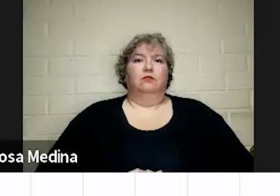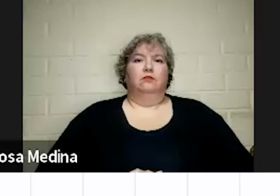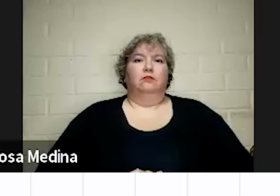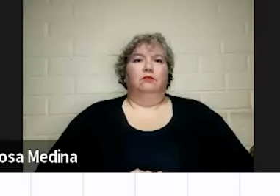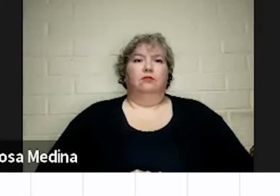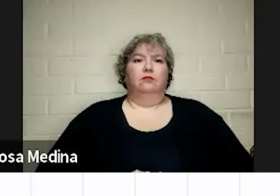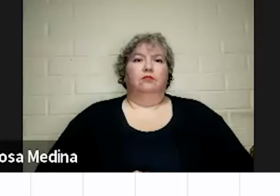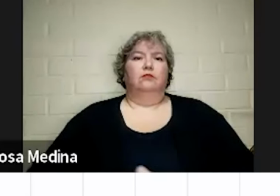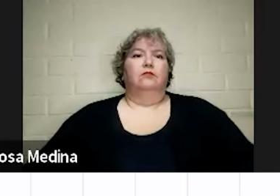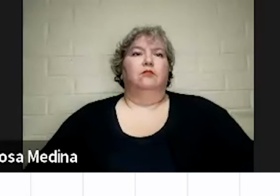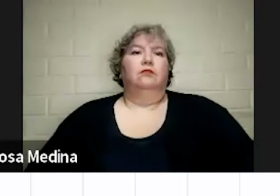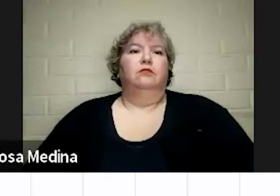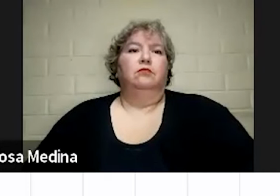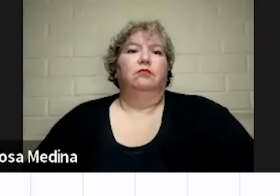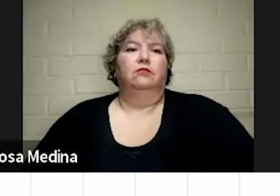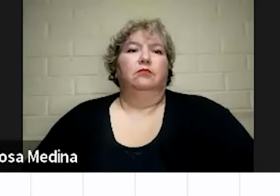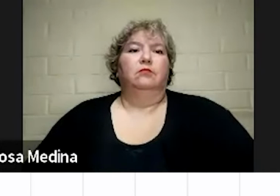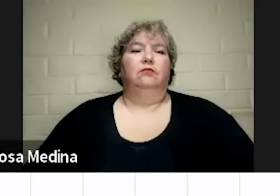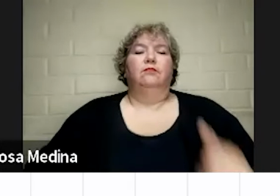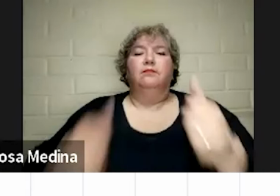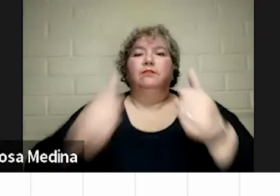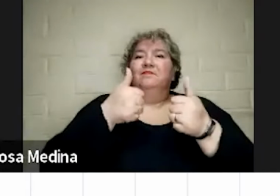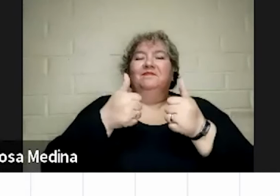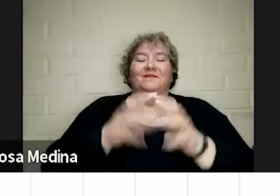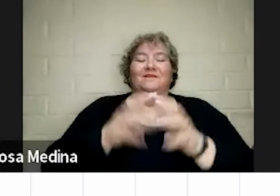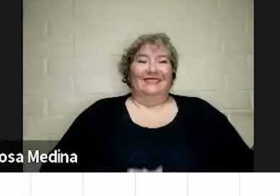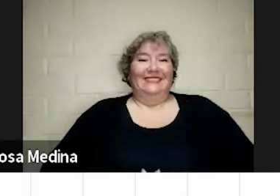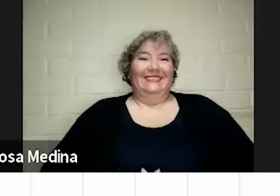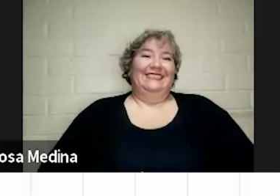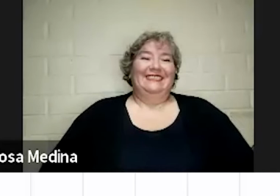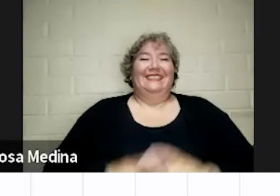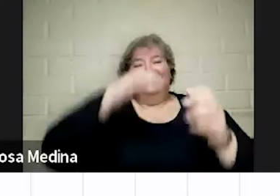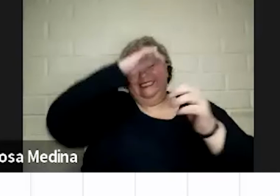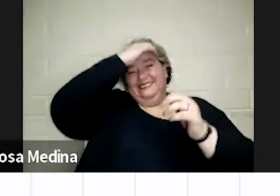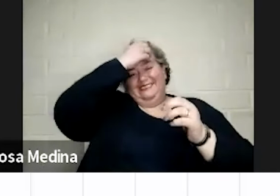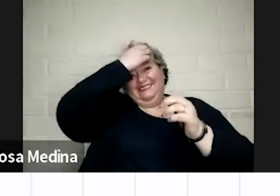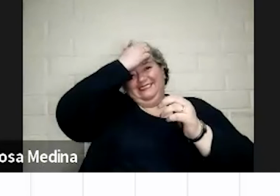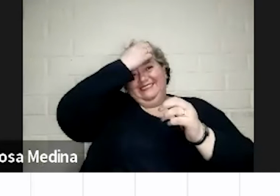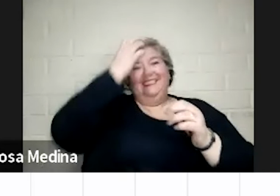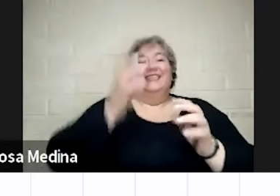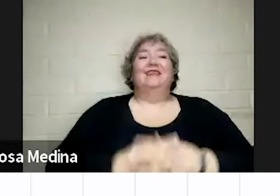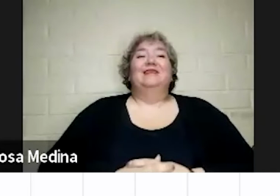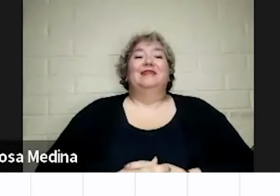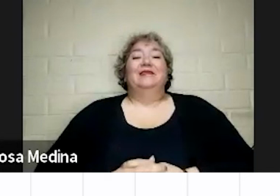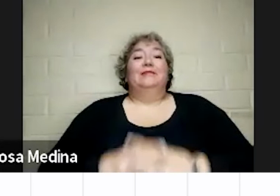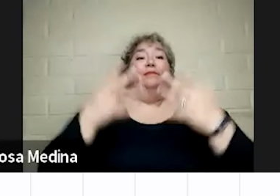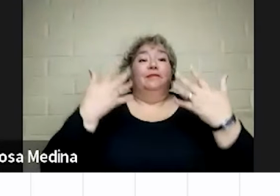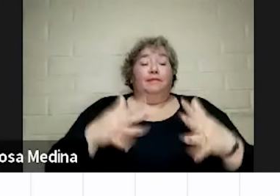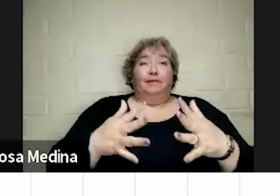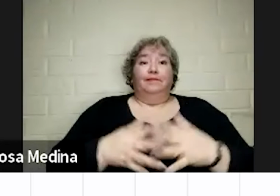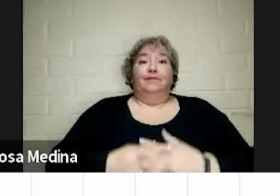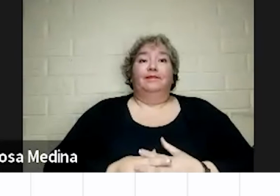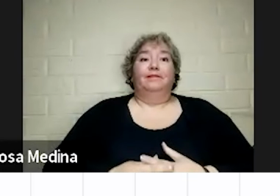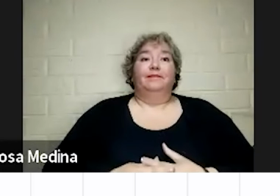Ahí volvió Rosita. Ya, perfecto. Rosita, bienvenida de vuelta. Ya. Entonces,